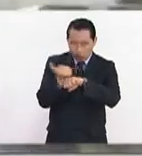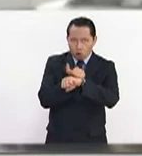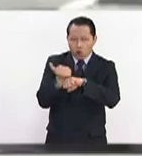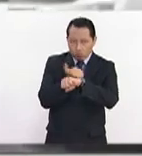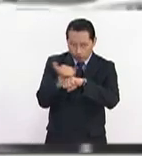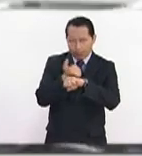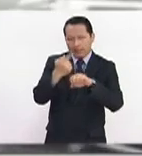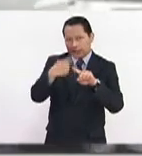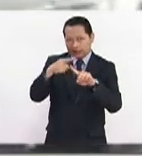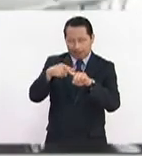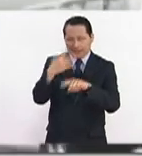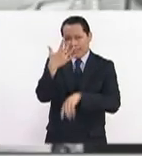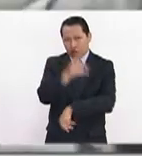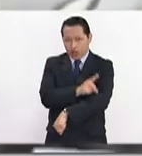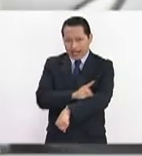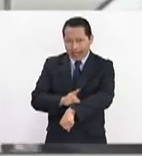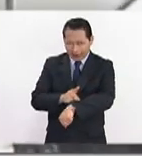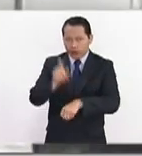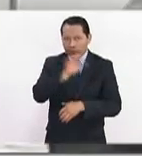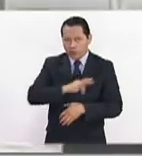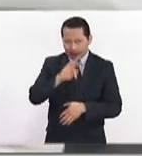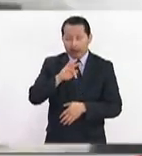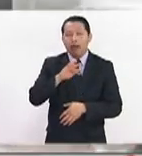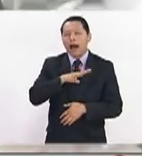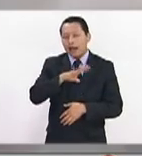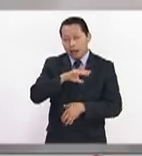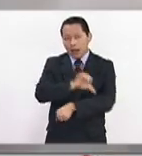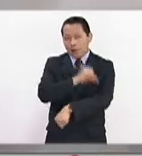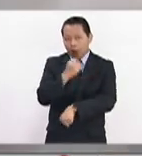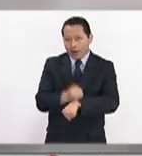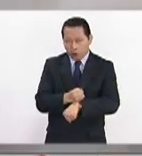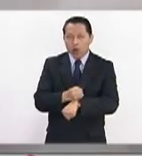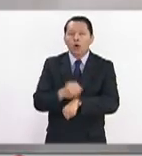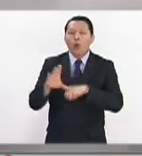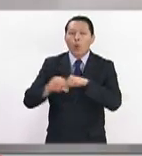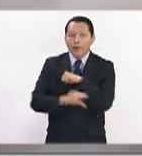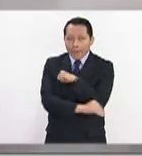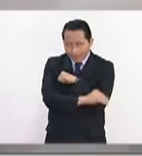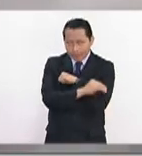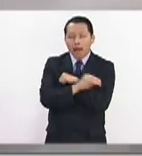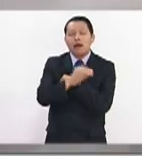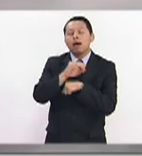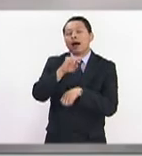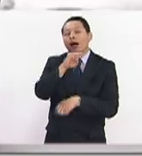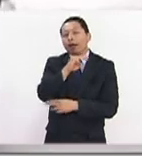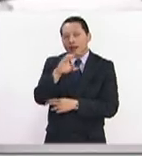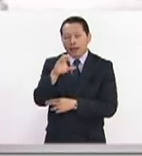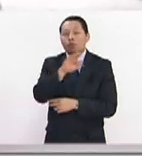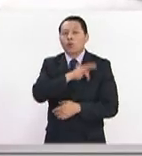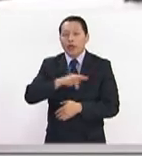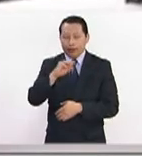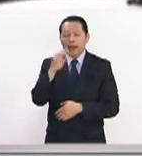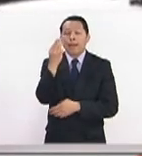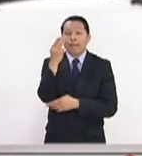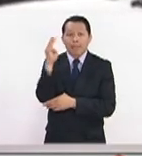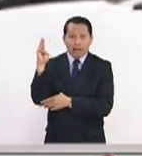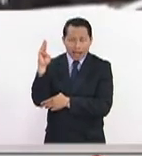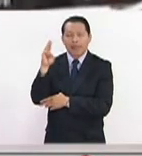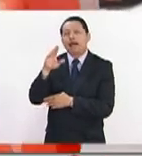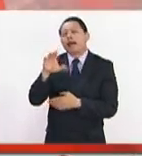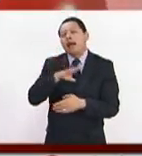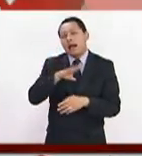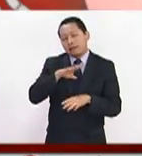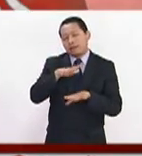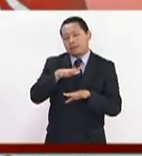en 5 delegaciones, entre ellas Álvaro Obregón, Coajimalpa, Magdalena Contreras, Milpa Alta y